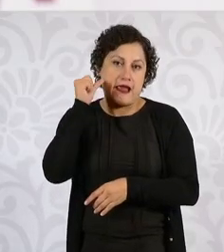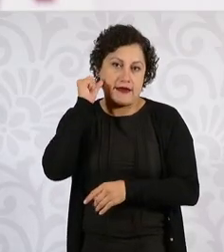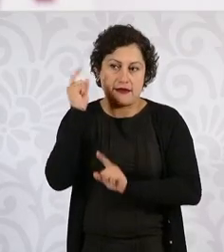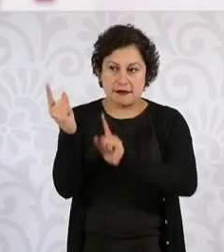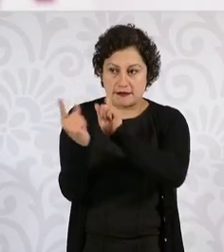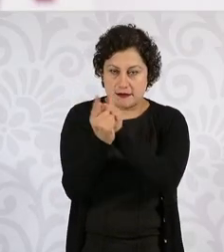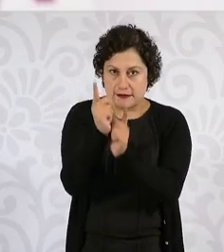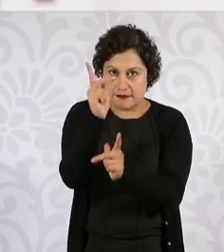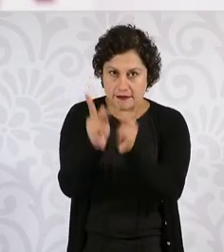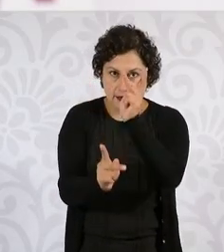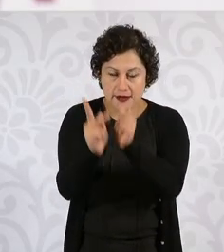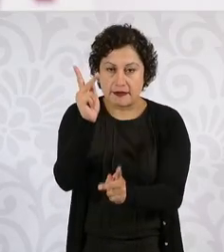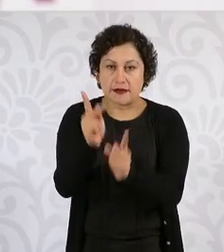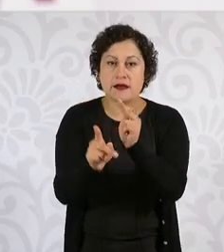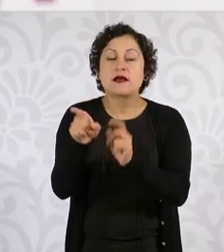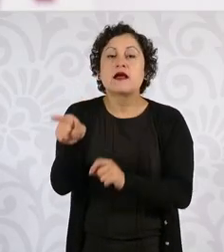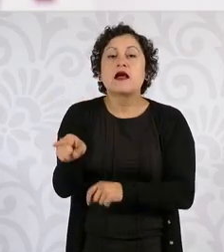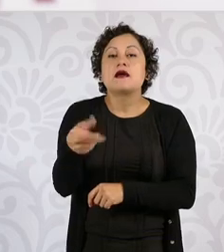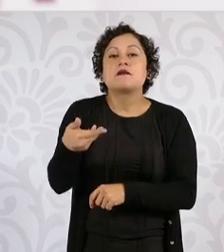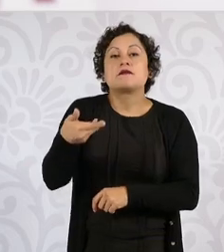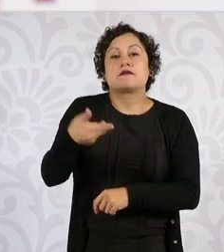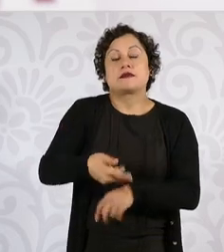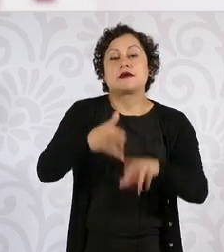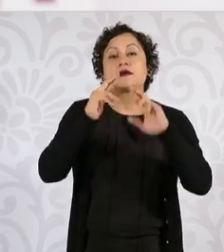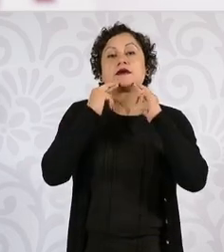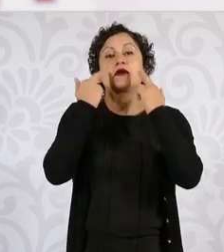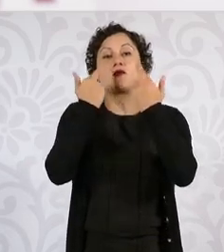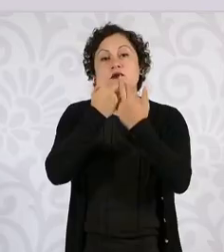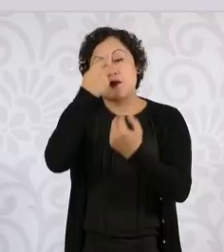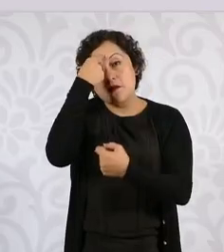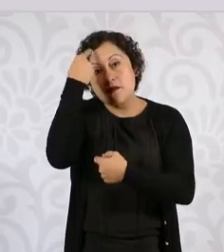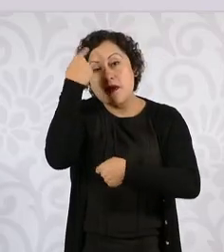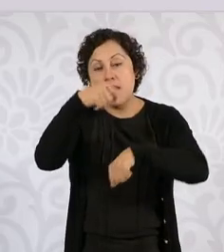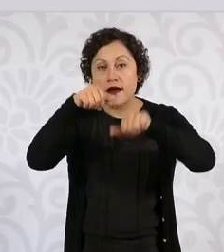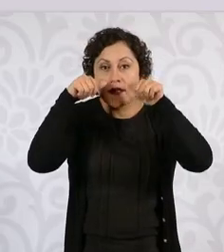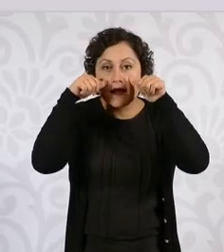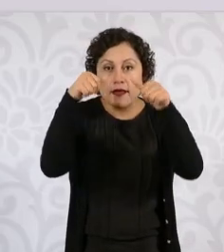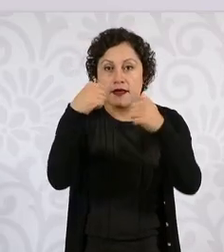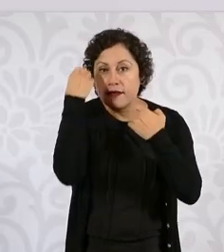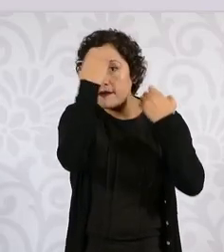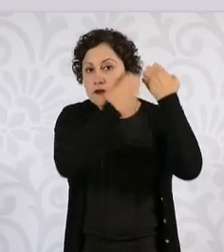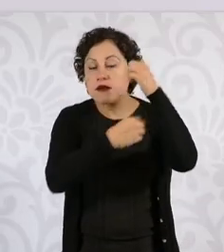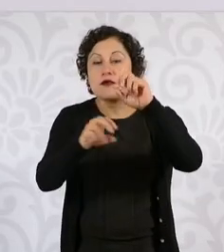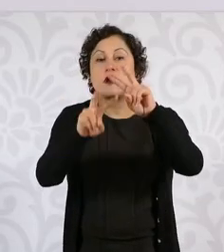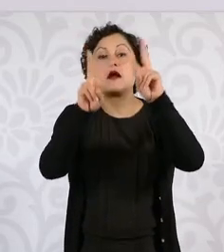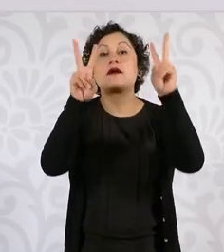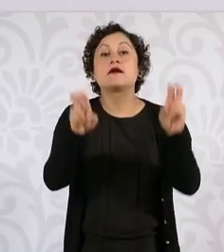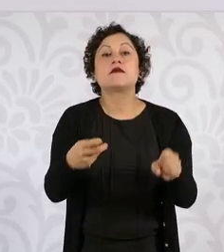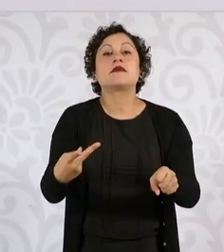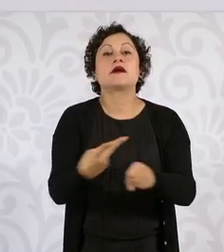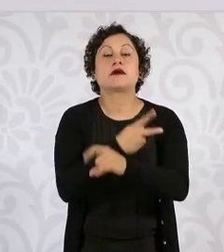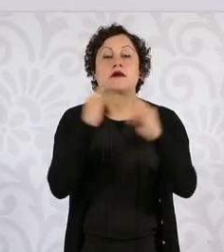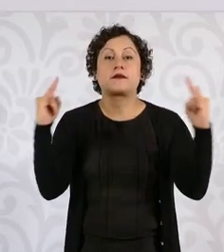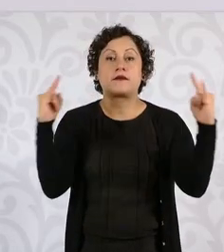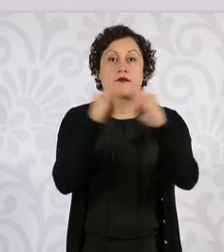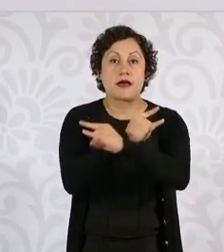reunión para el tema del robo en carreteras para transporte,